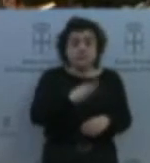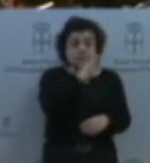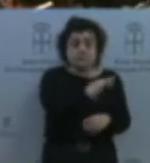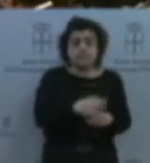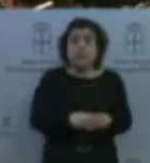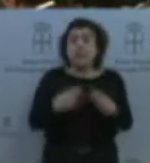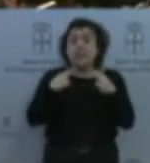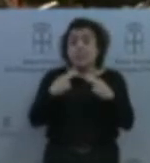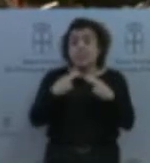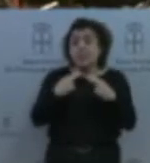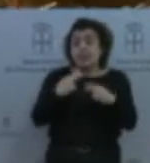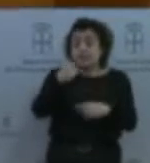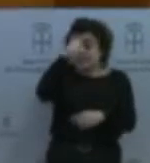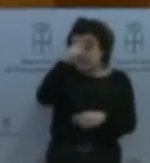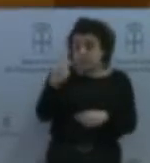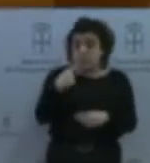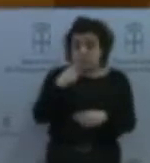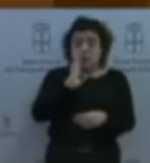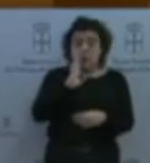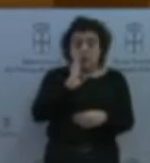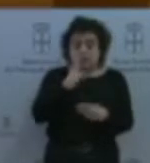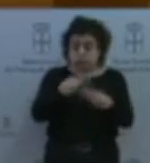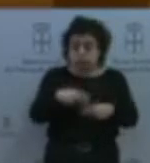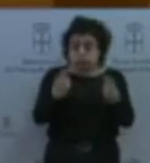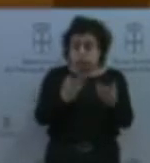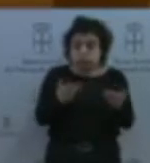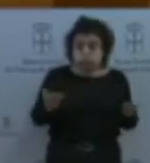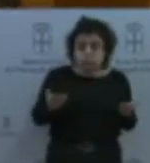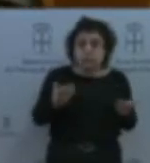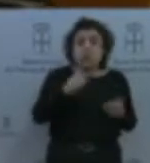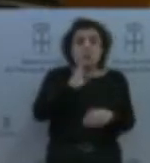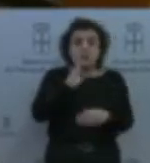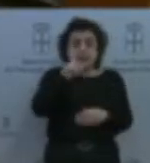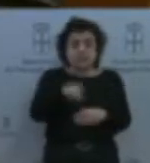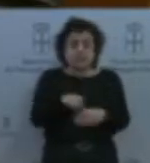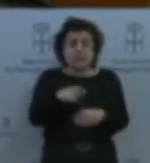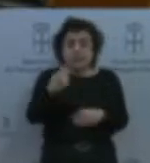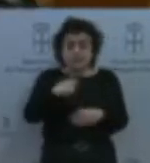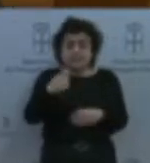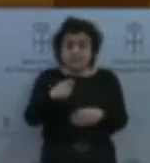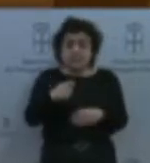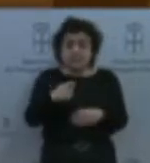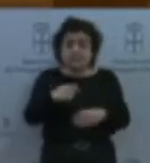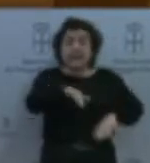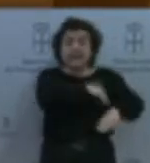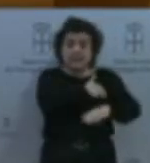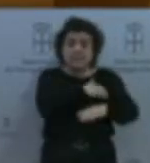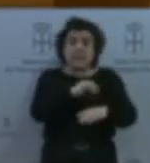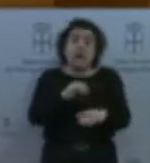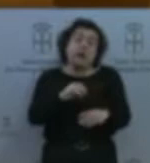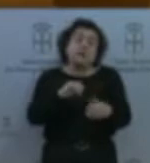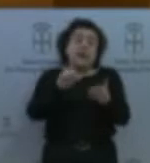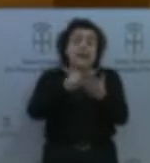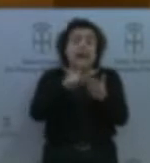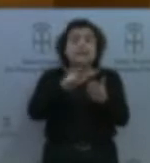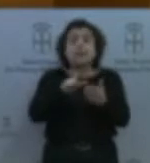dije públicamente, y lo dije también al presidente de la Academia de la Lengua Asturiana, que la reforma del Estatuto de Autonomía, que no tiene que ser una reforma